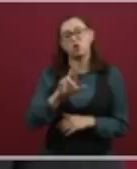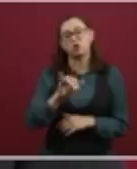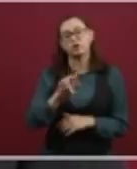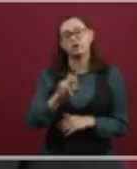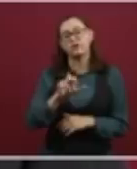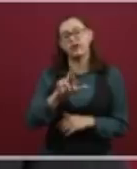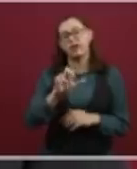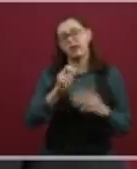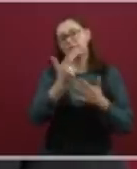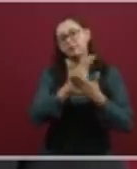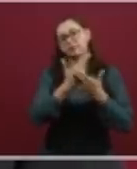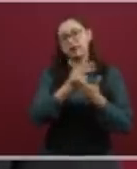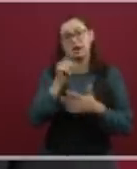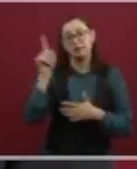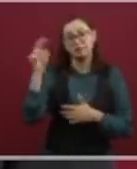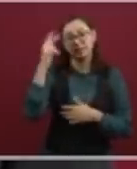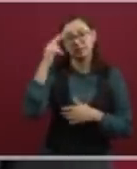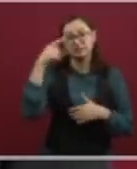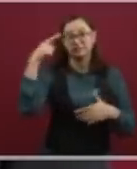y